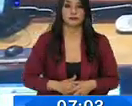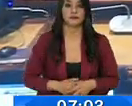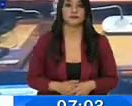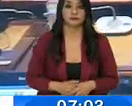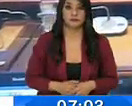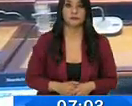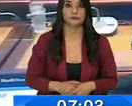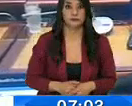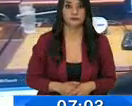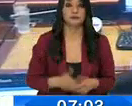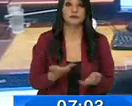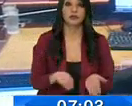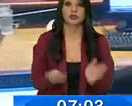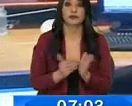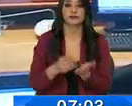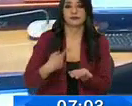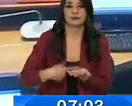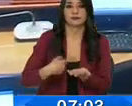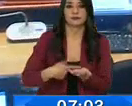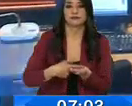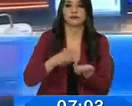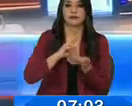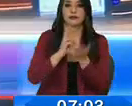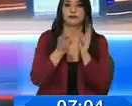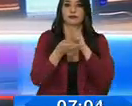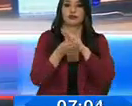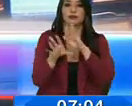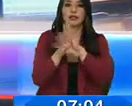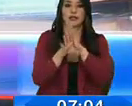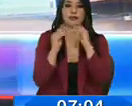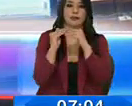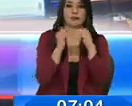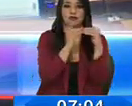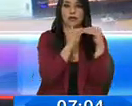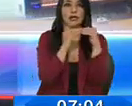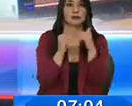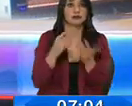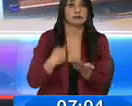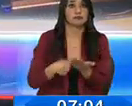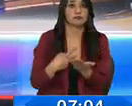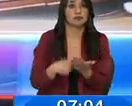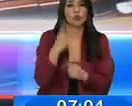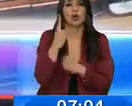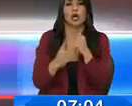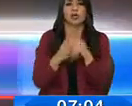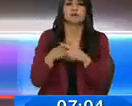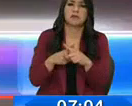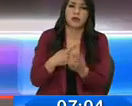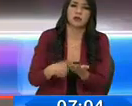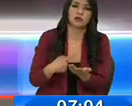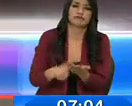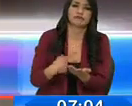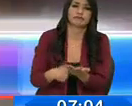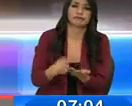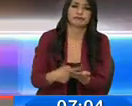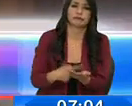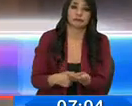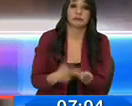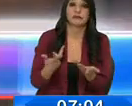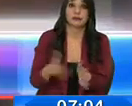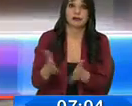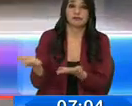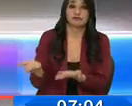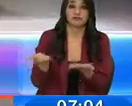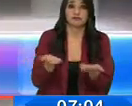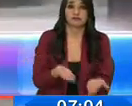Se abrió nuevamente el debate de las reformas electorales, un debate que lleva más de año y medio. En esta ocasión se recibió en Comisión